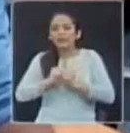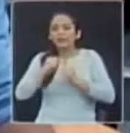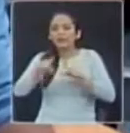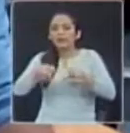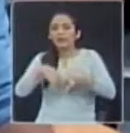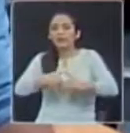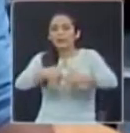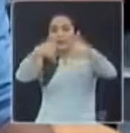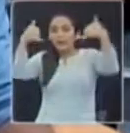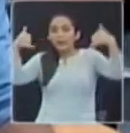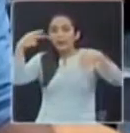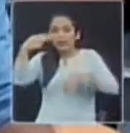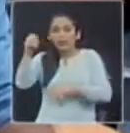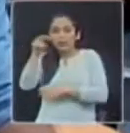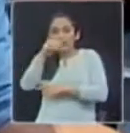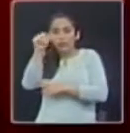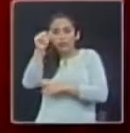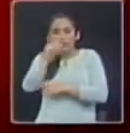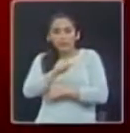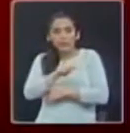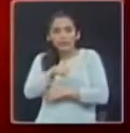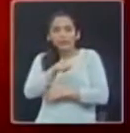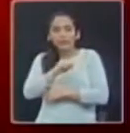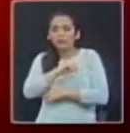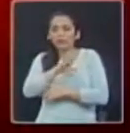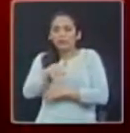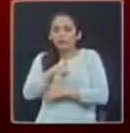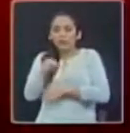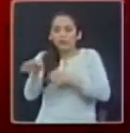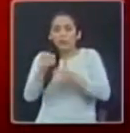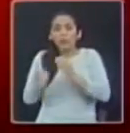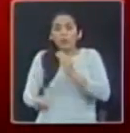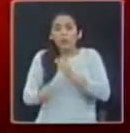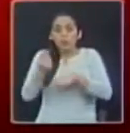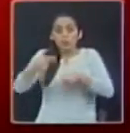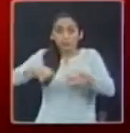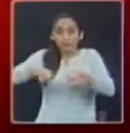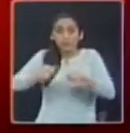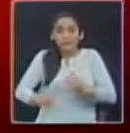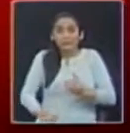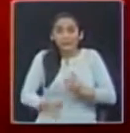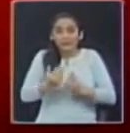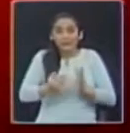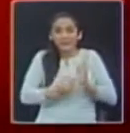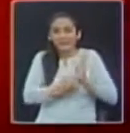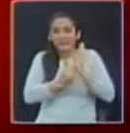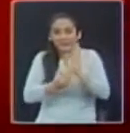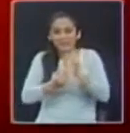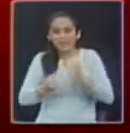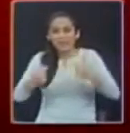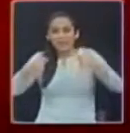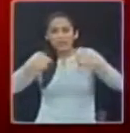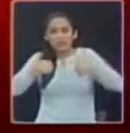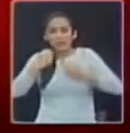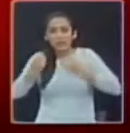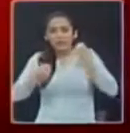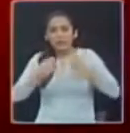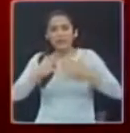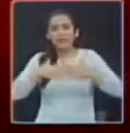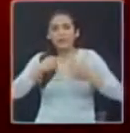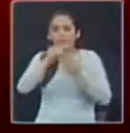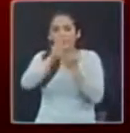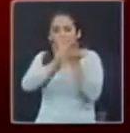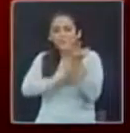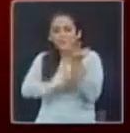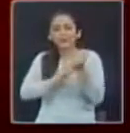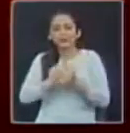van a presentar la nueva Africa Twin, que es una moto espectacular. Y por mi parte, pues yo presentaré mi proyecto. Yo acabo de realizar